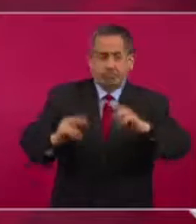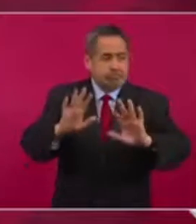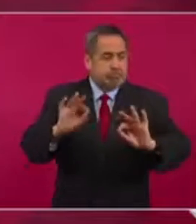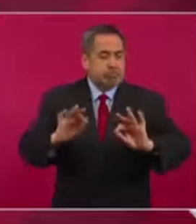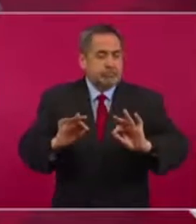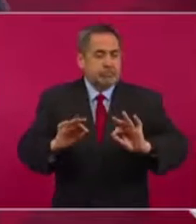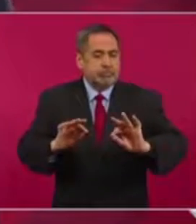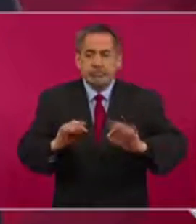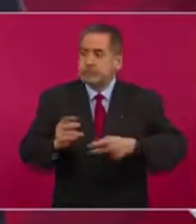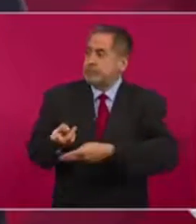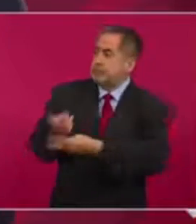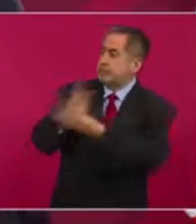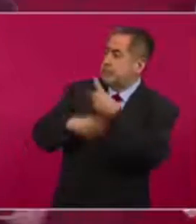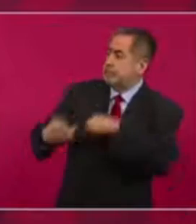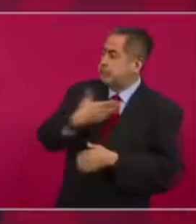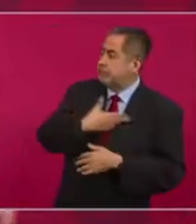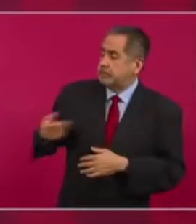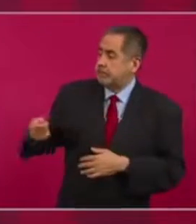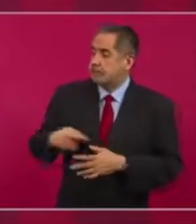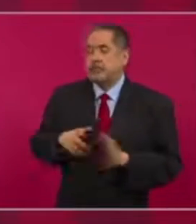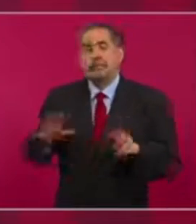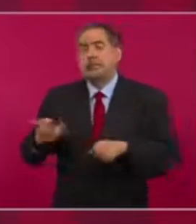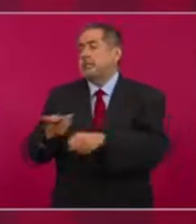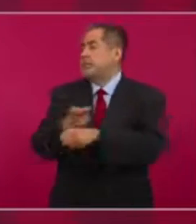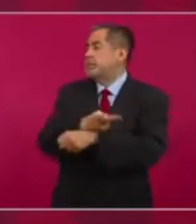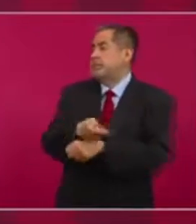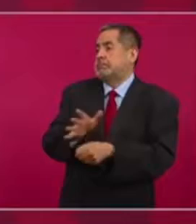ya no íbamos a poder hacer nada.